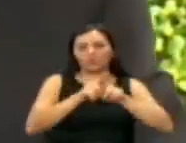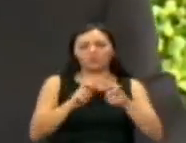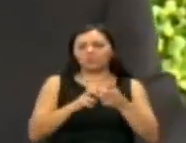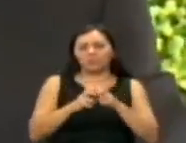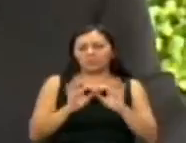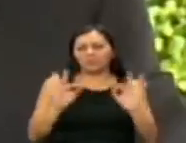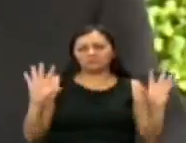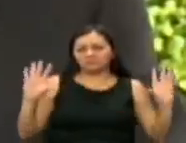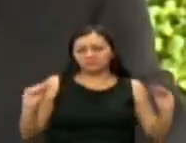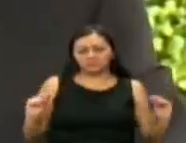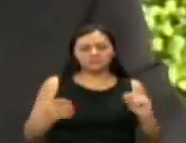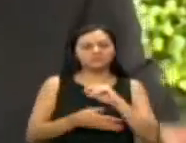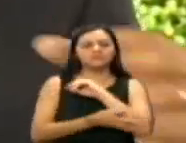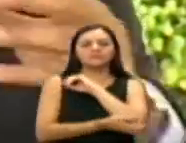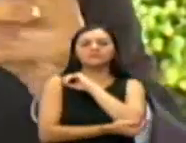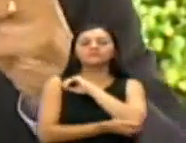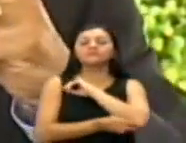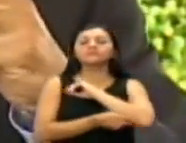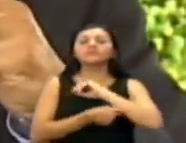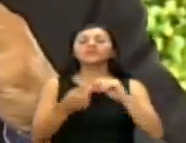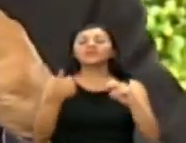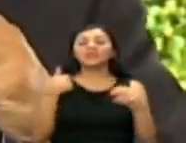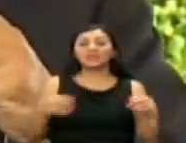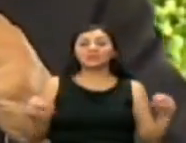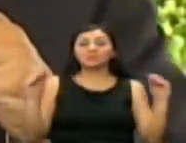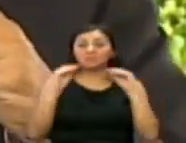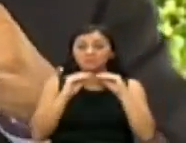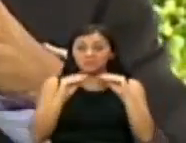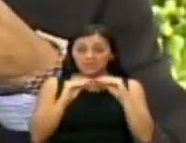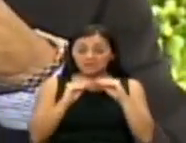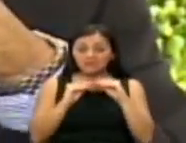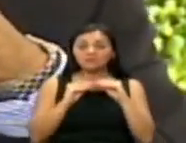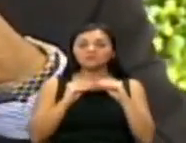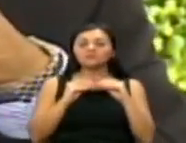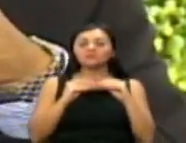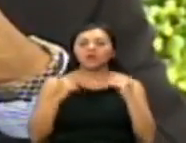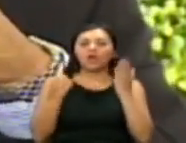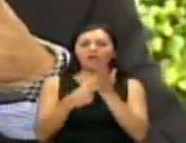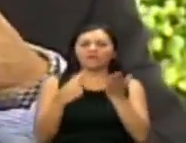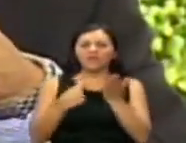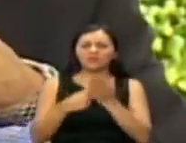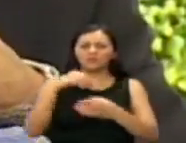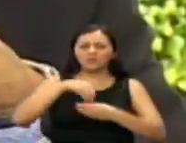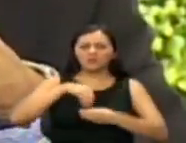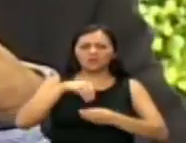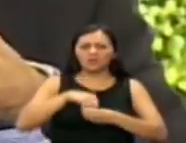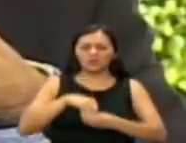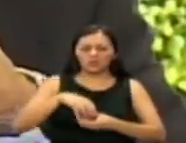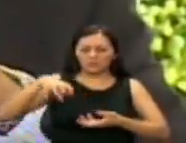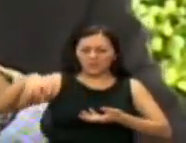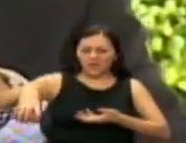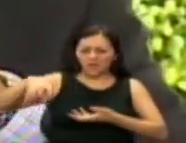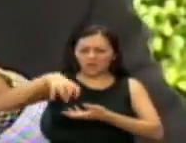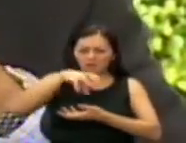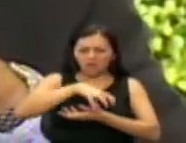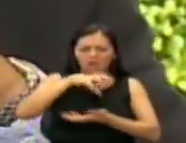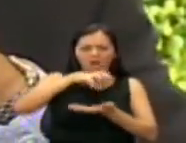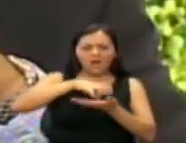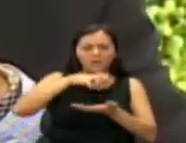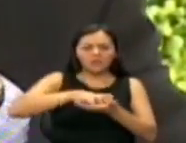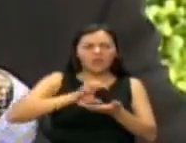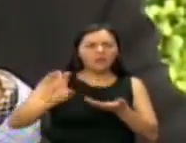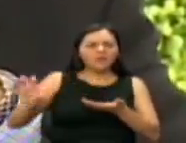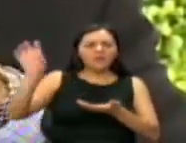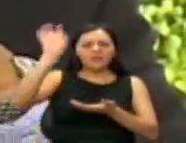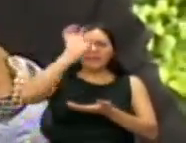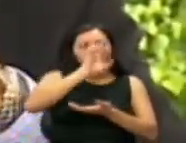problema. Y teníamos centenas de conflictos de límites internos a nivel parroquial, cantonal, provincial, que habían costado